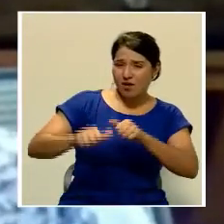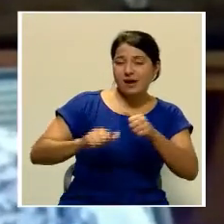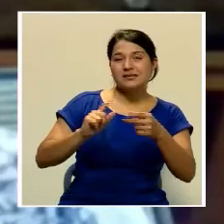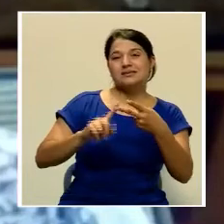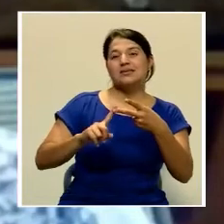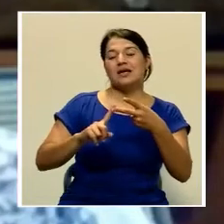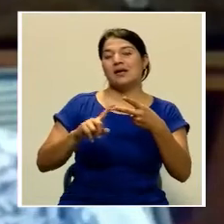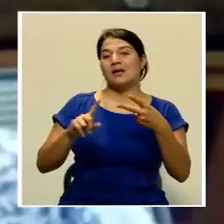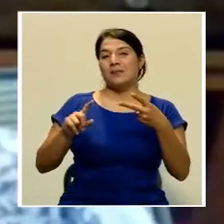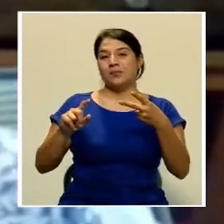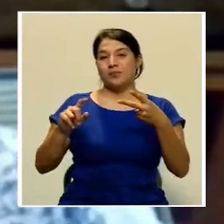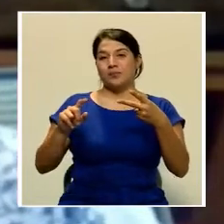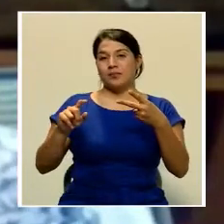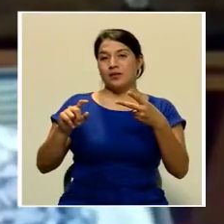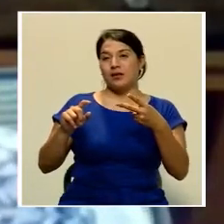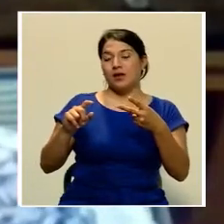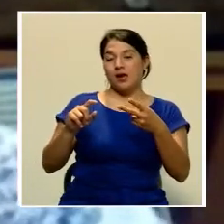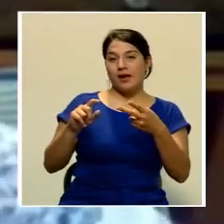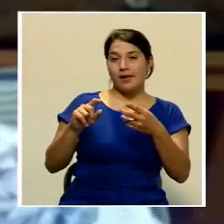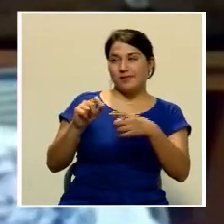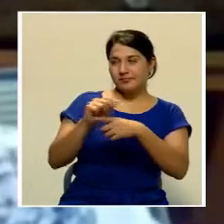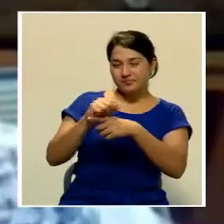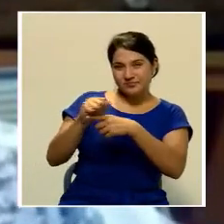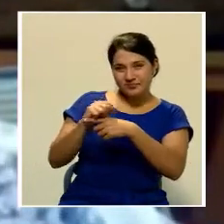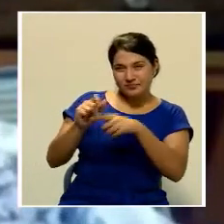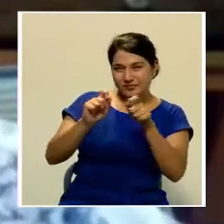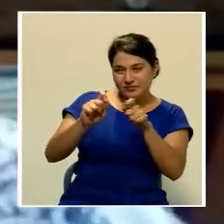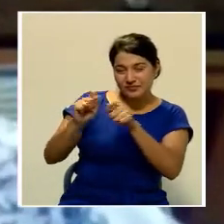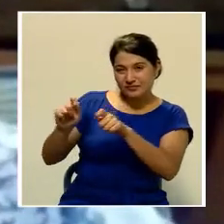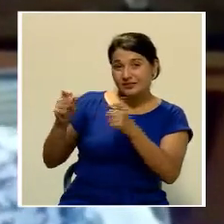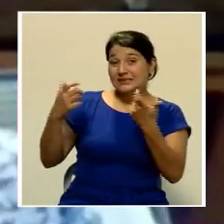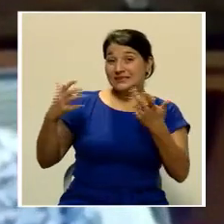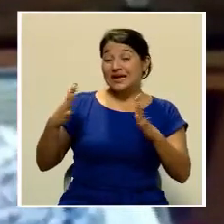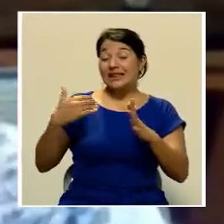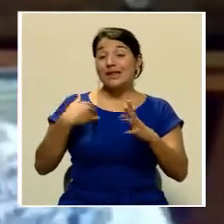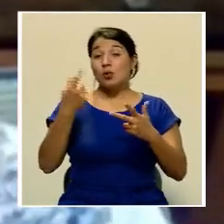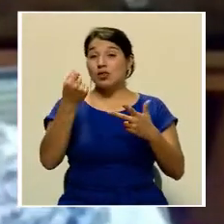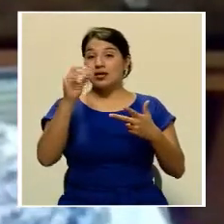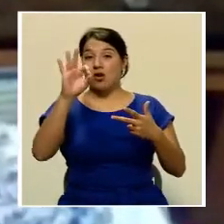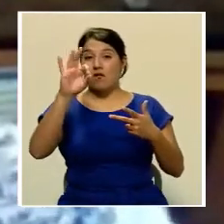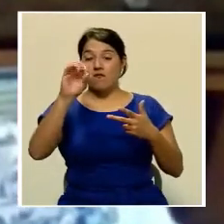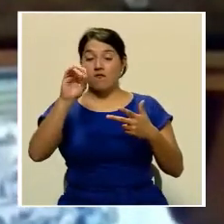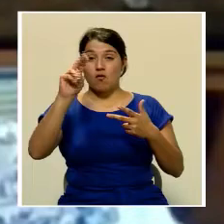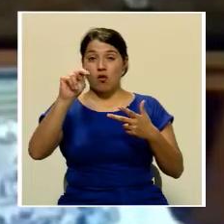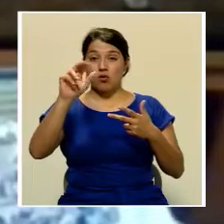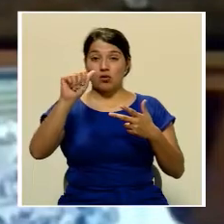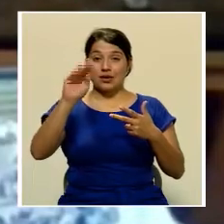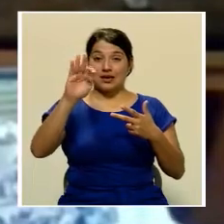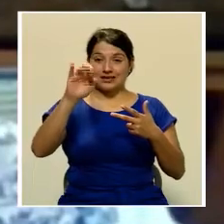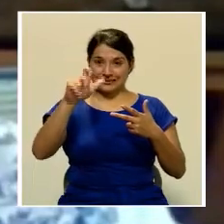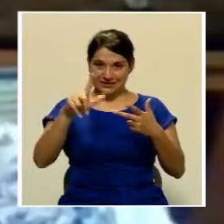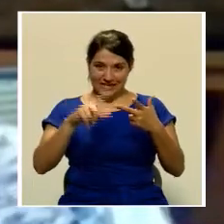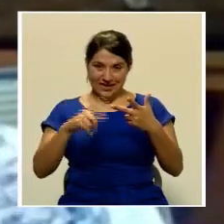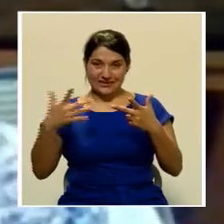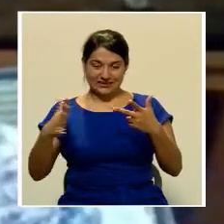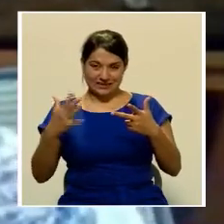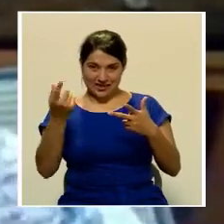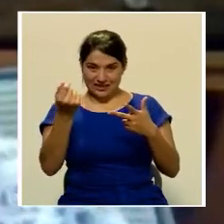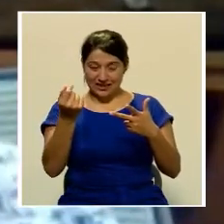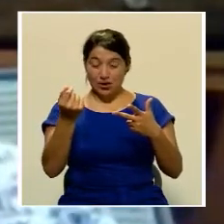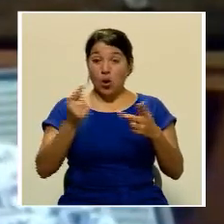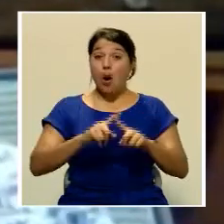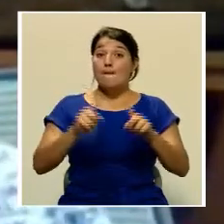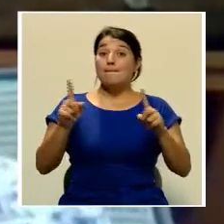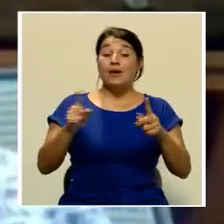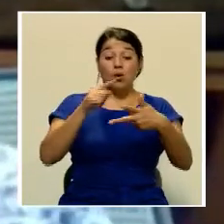esfuerzo también en el uso de TICs y capacitación. Están los recursos de Fonatel. Lo que nosotros decimos es, hay